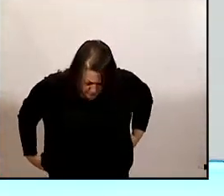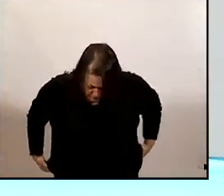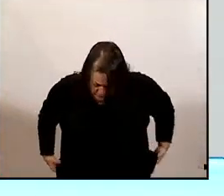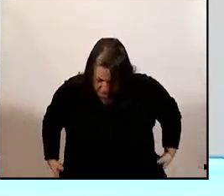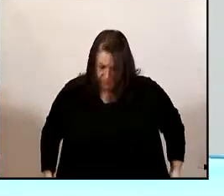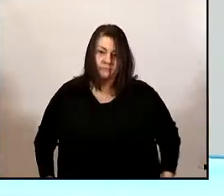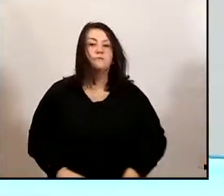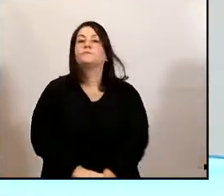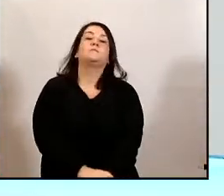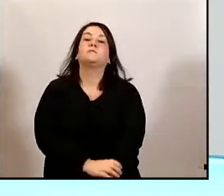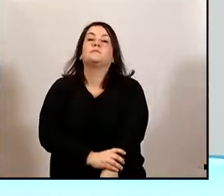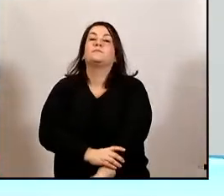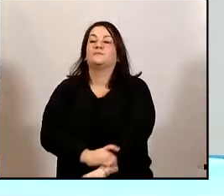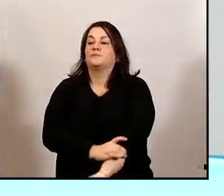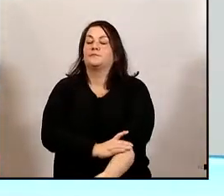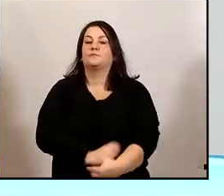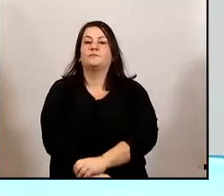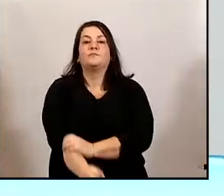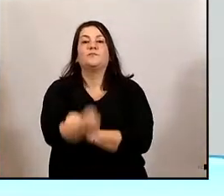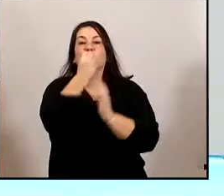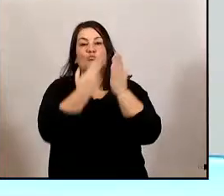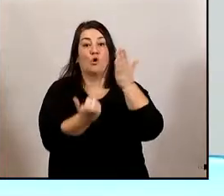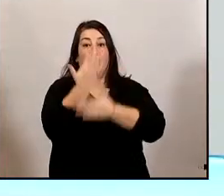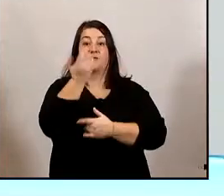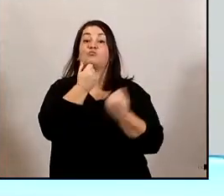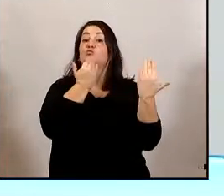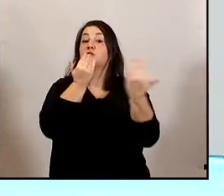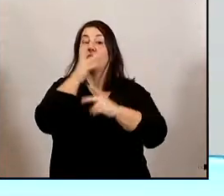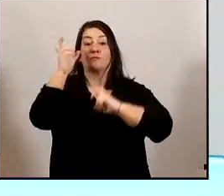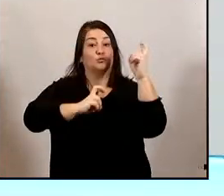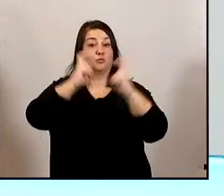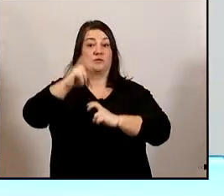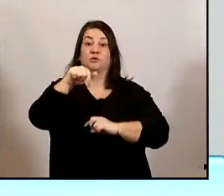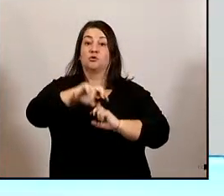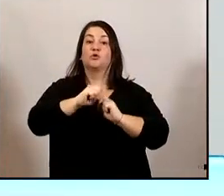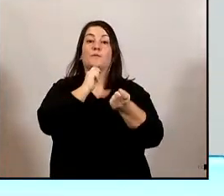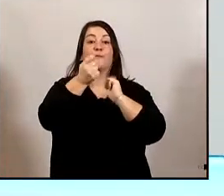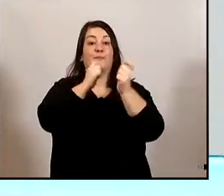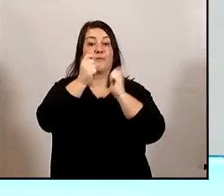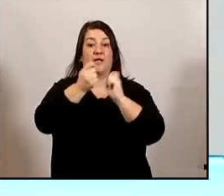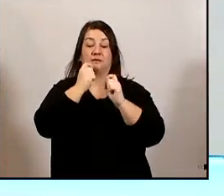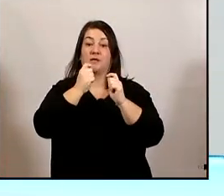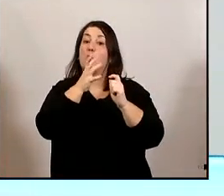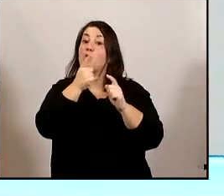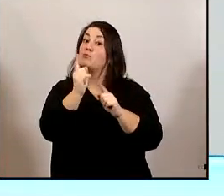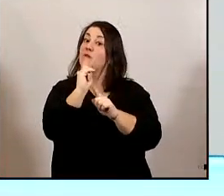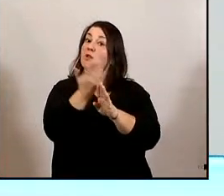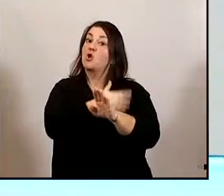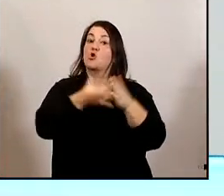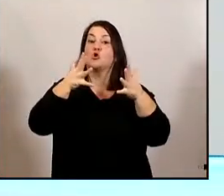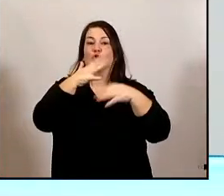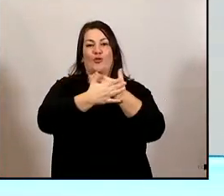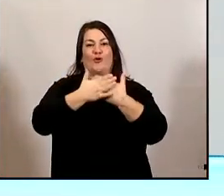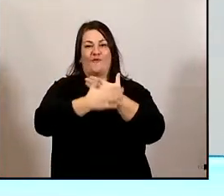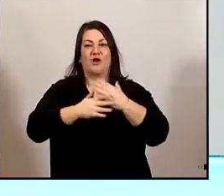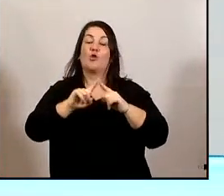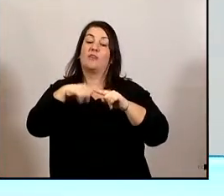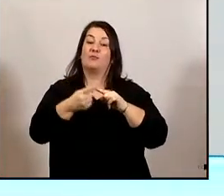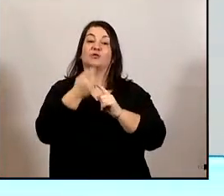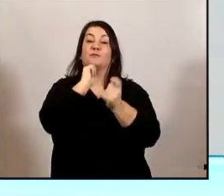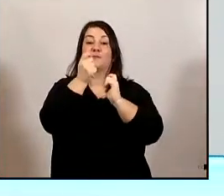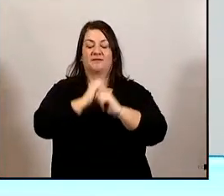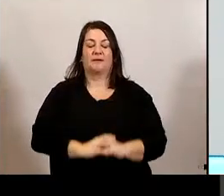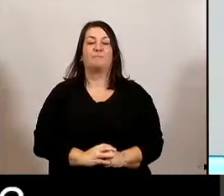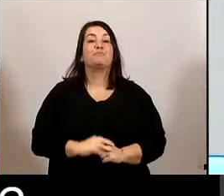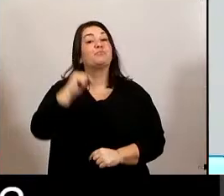¿Sí? ¿Estamos? Pues venga. Buenos días. Muchas gracias por asistir a la rueda de prensa posterior al Consejo de Gobierno. En la